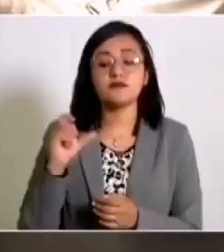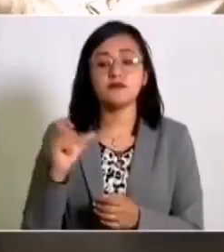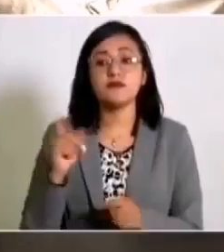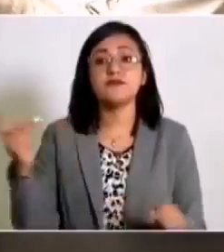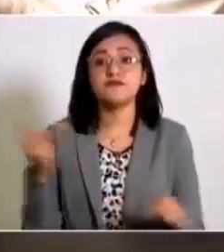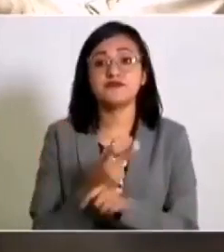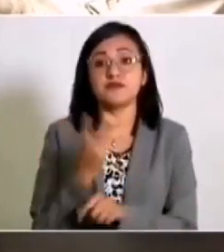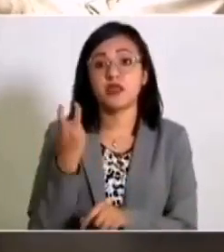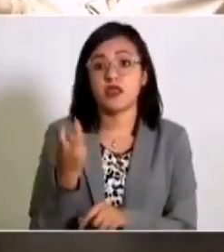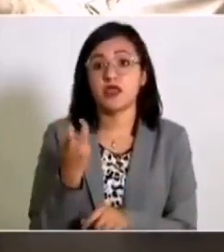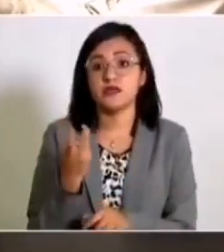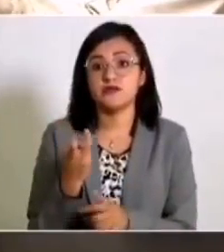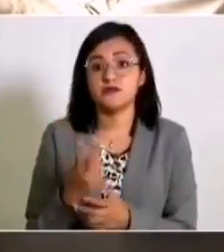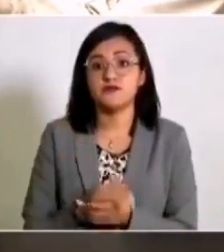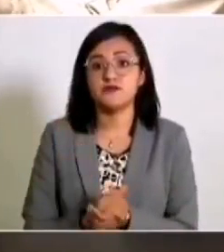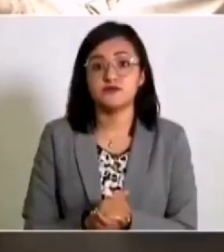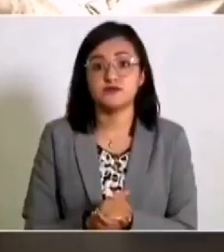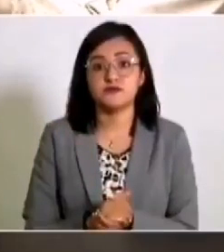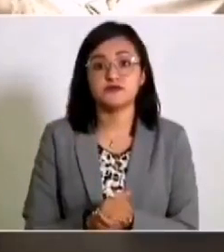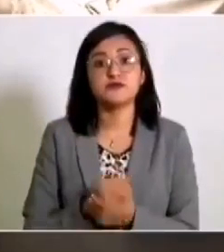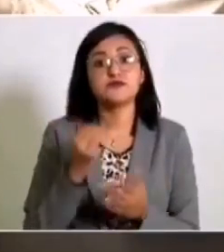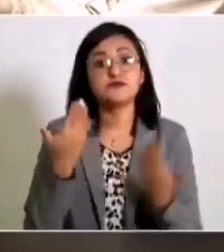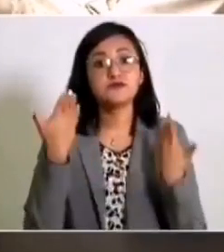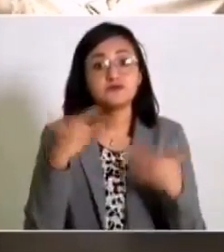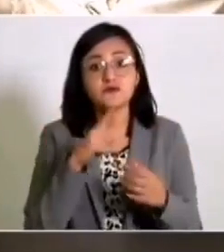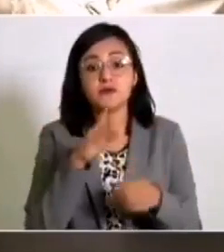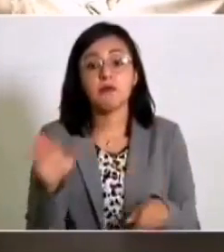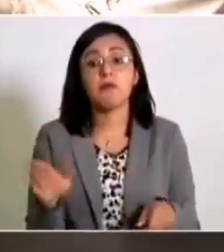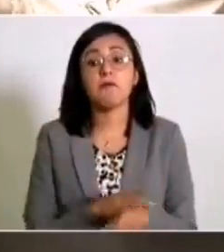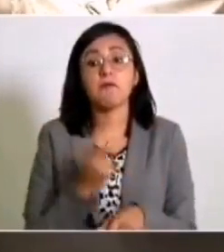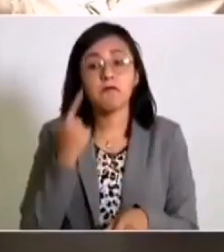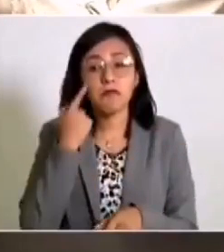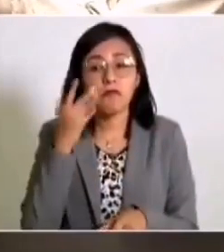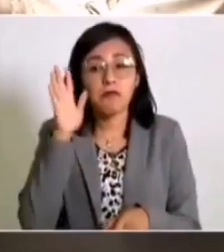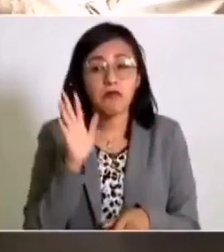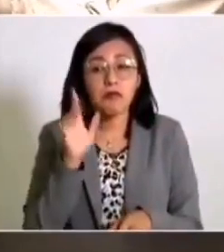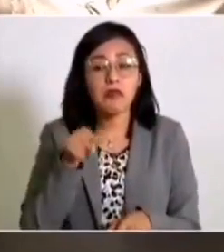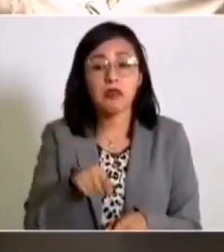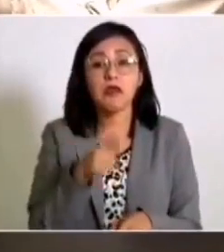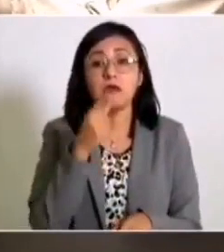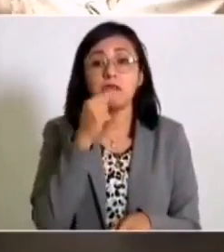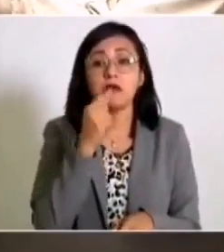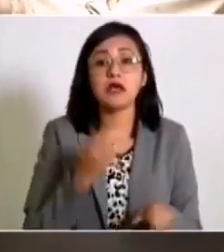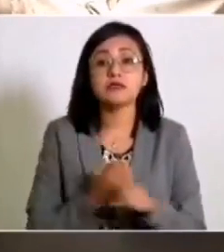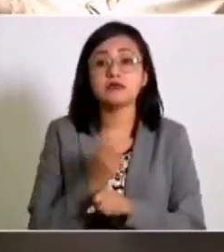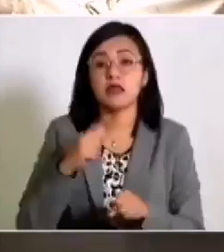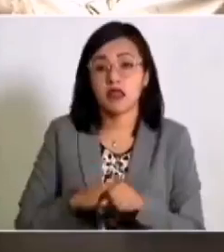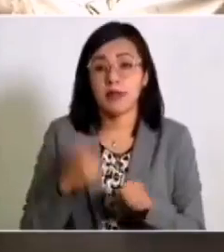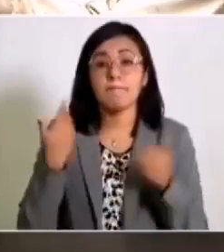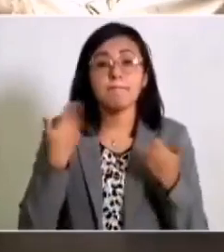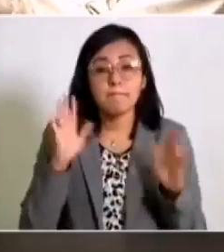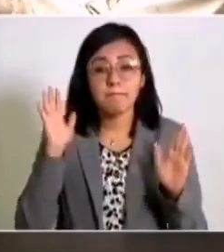de los hechos. Si es que fueron ellos, porque al parecer fue policía estatal.